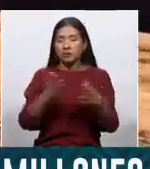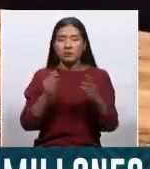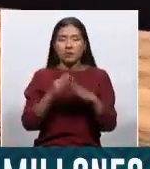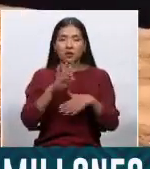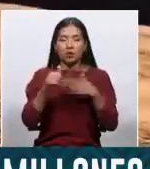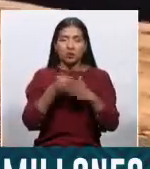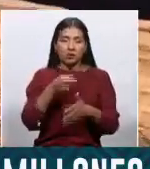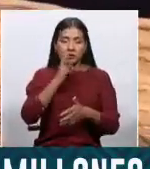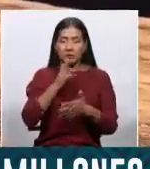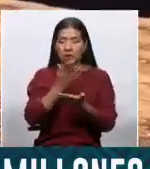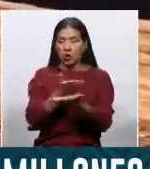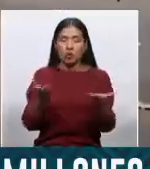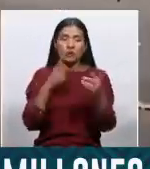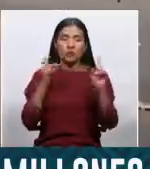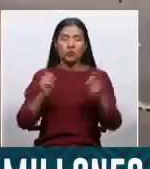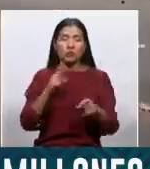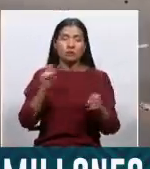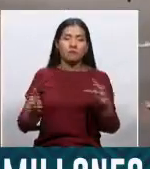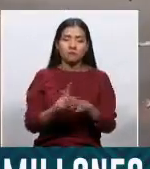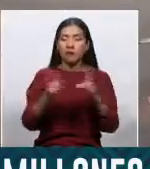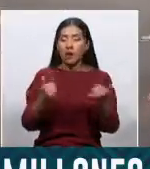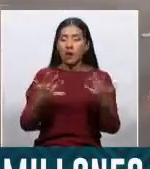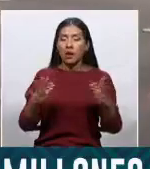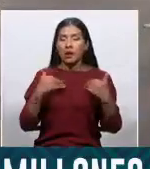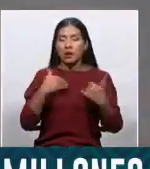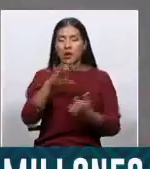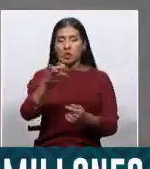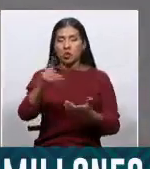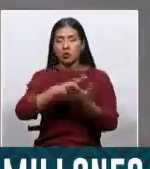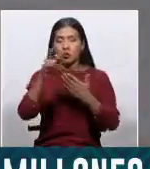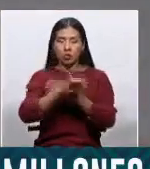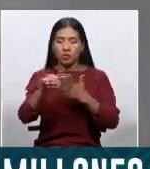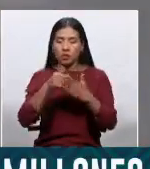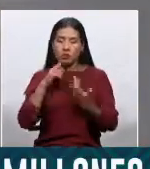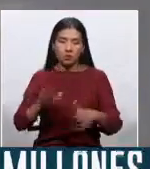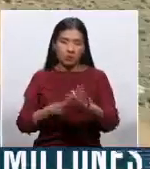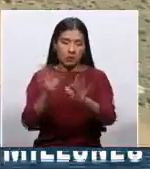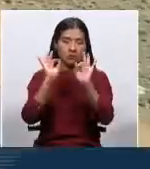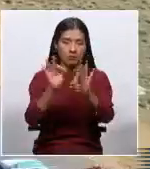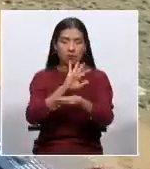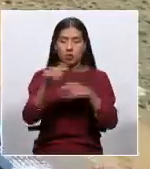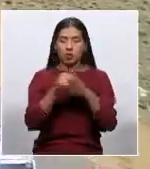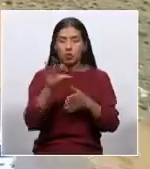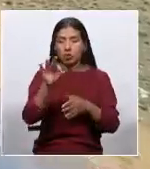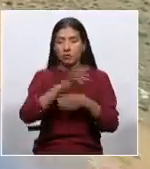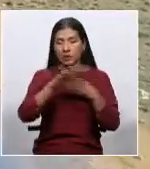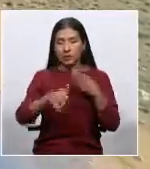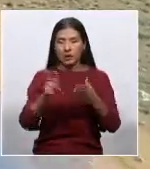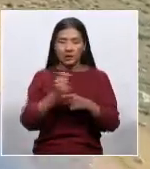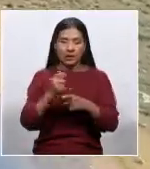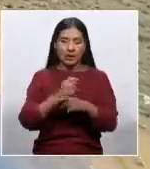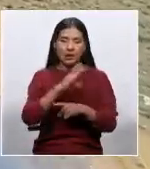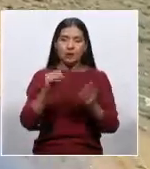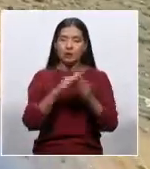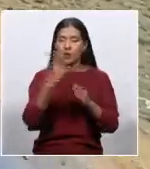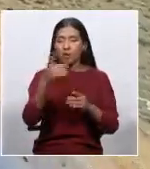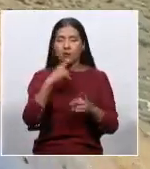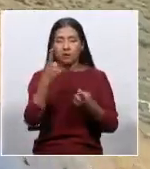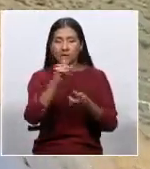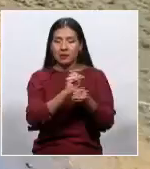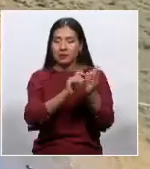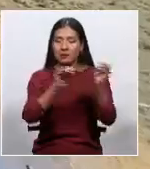de conservación vial. Destacó que de los 81 proyectos viales, 9 se concluyeron, 5 de manera técnica y 4 transferidos